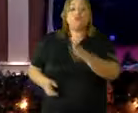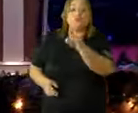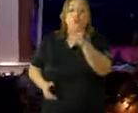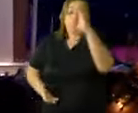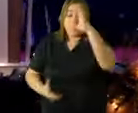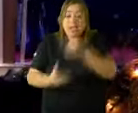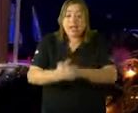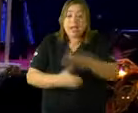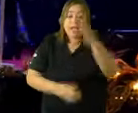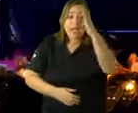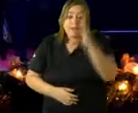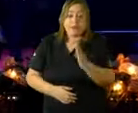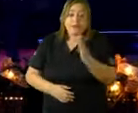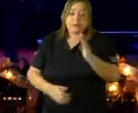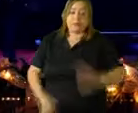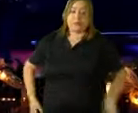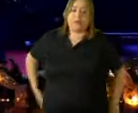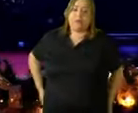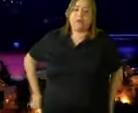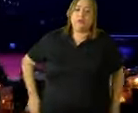Dios.